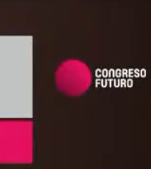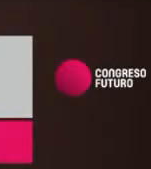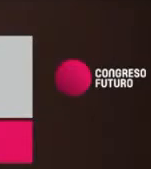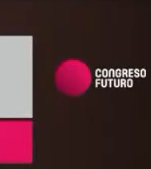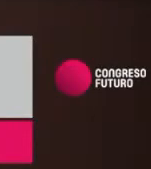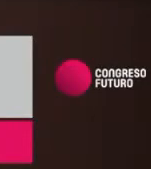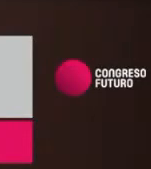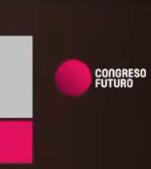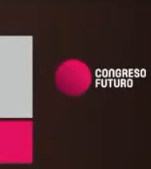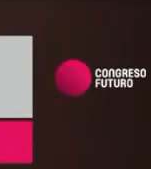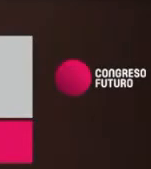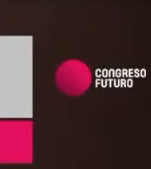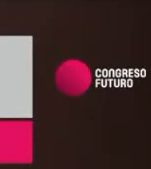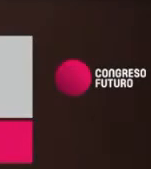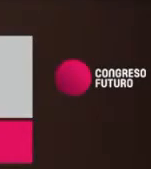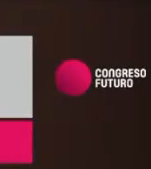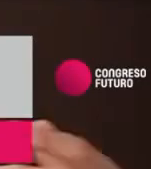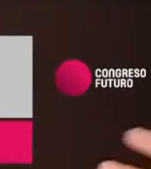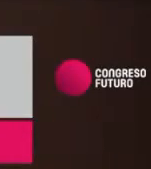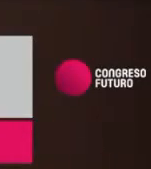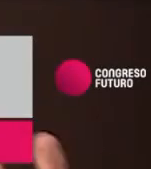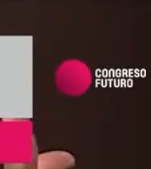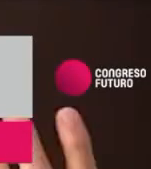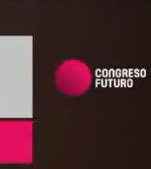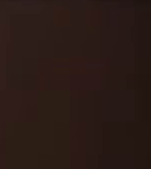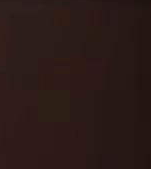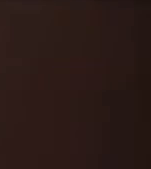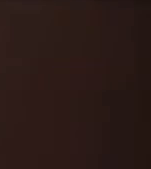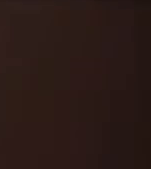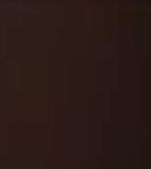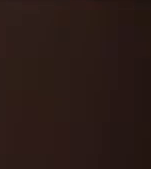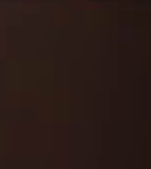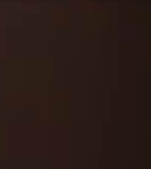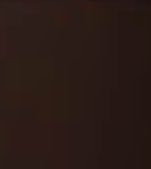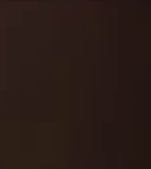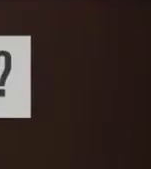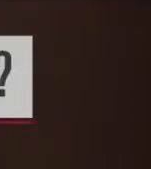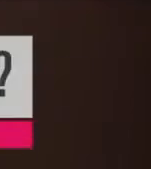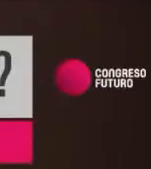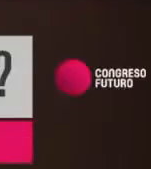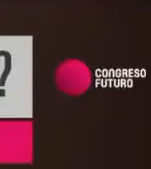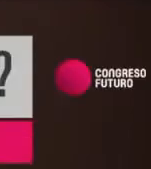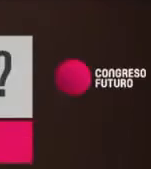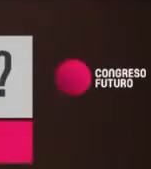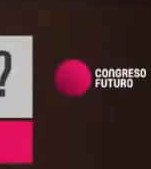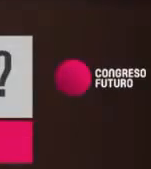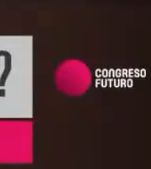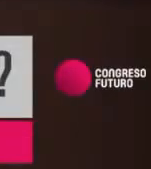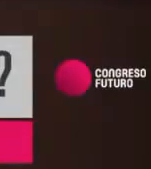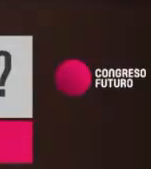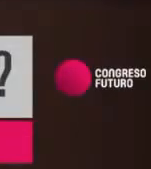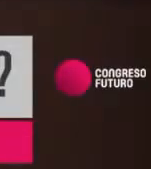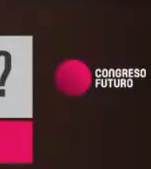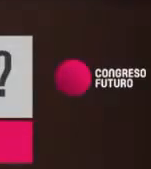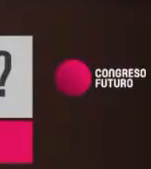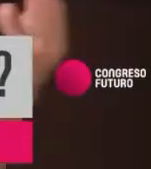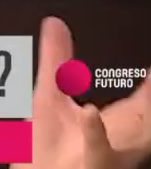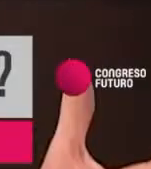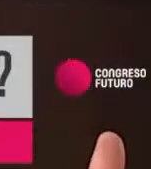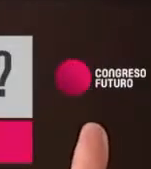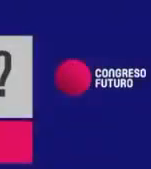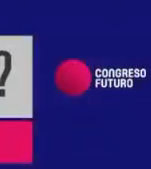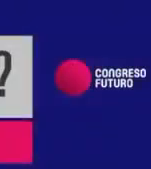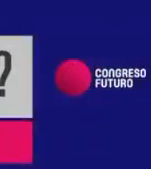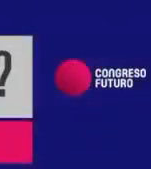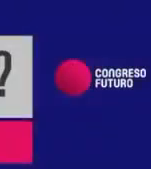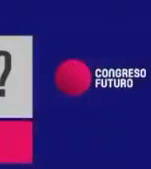alguna manera la convocatoria que hemos recogido desde Diálogos 1 es un afán, una idea, una pertenencia a un nosotros más